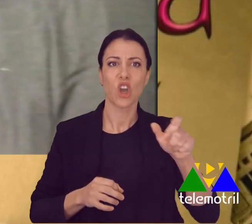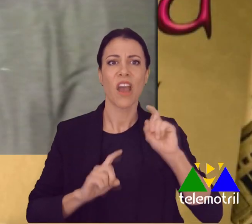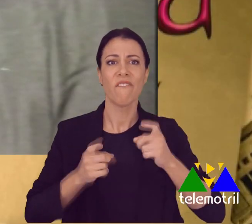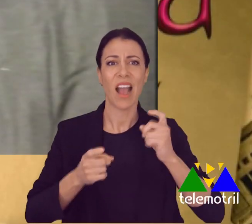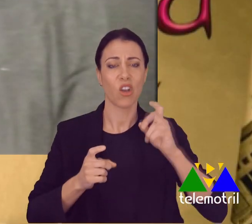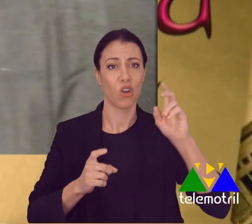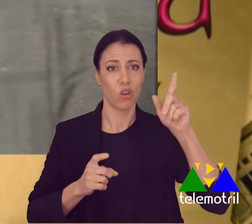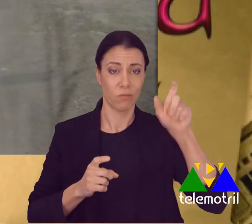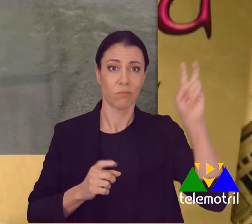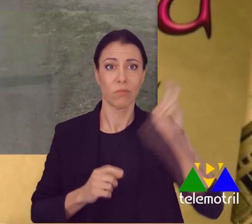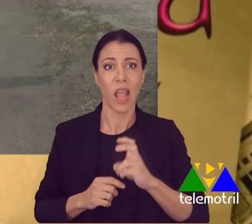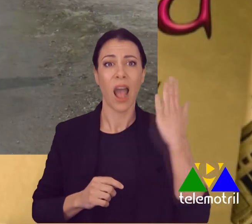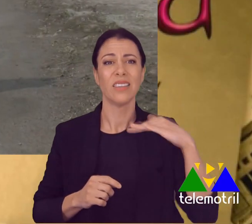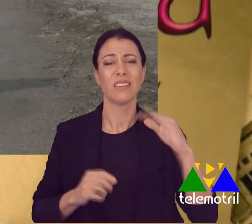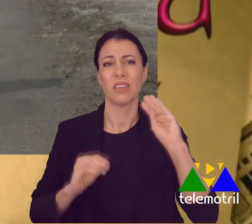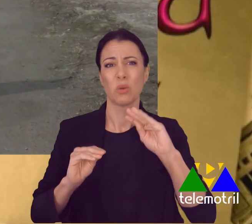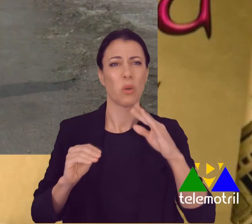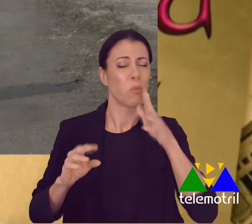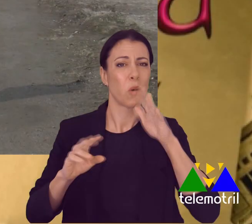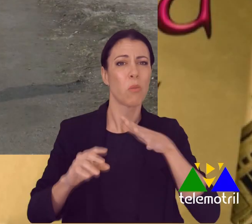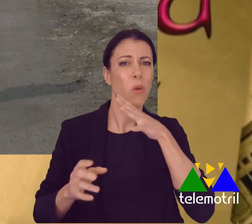con la Primera Guerra Carlista,